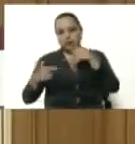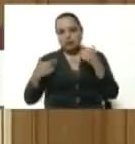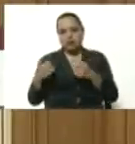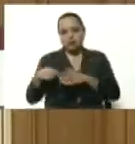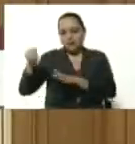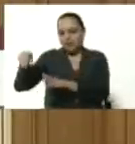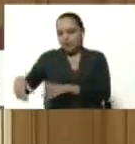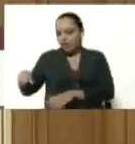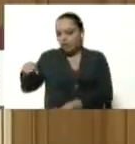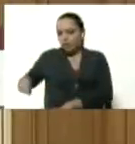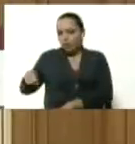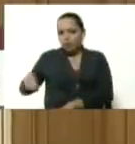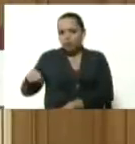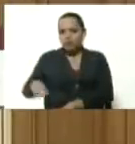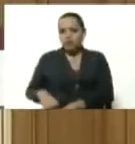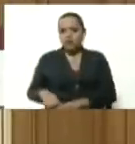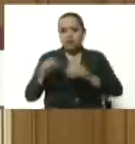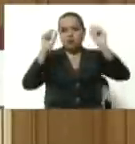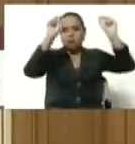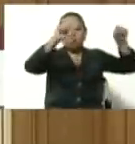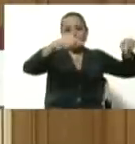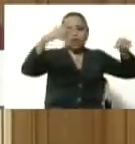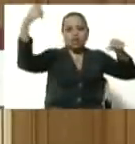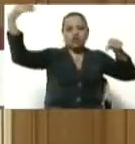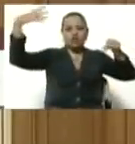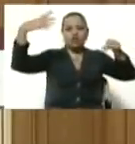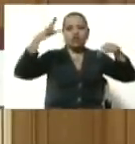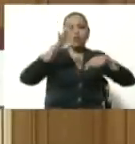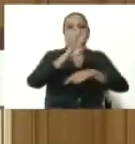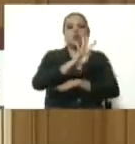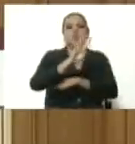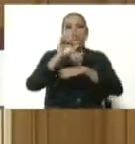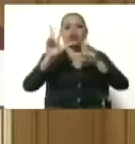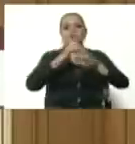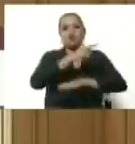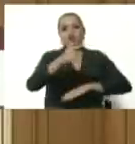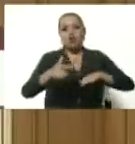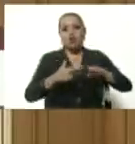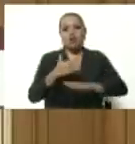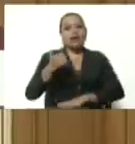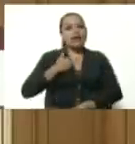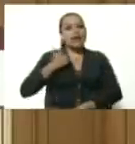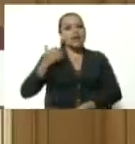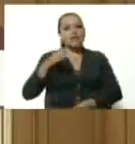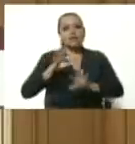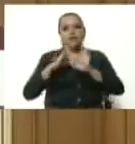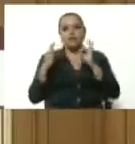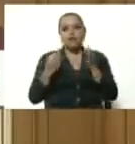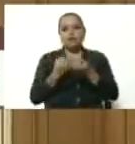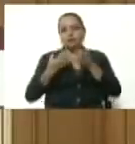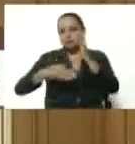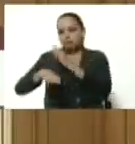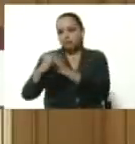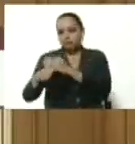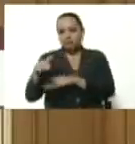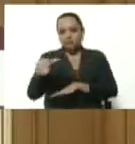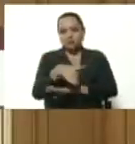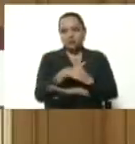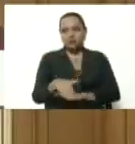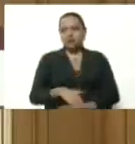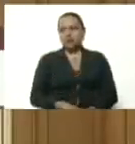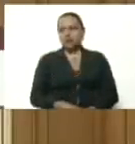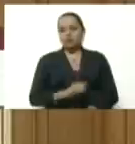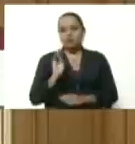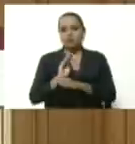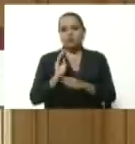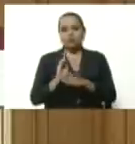bolsa plástica y exponerla al sol durante 48 horas cada vez que algún integrante de la familia vaya a salir. Eso nos